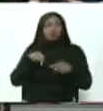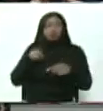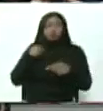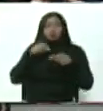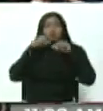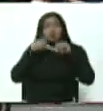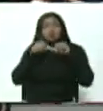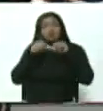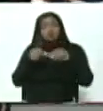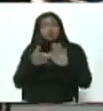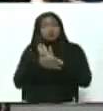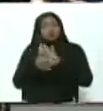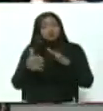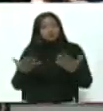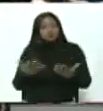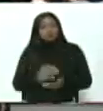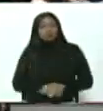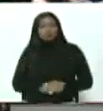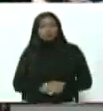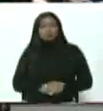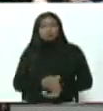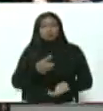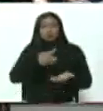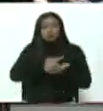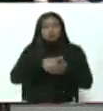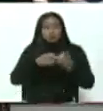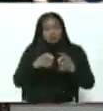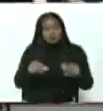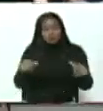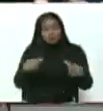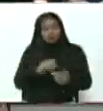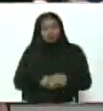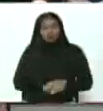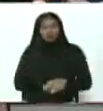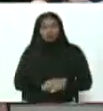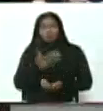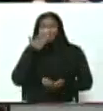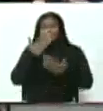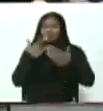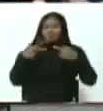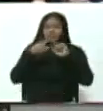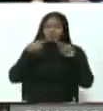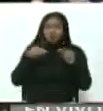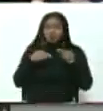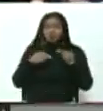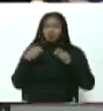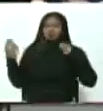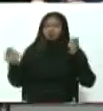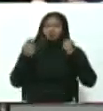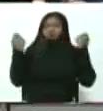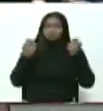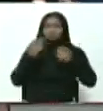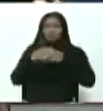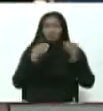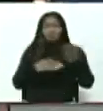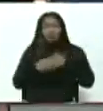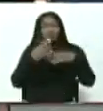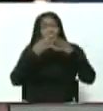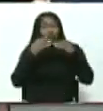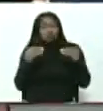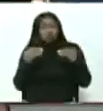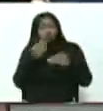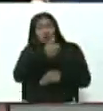mantenido, rodilla en tierra, al frente, en vanguardia. Vamos todas y